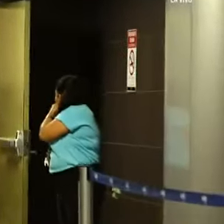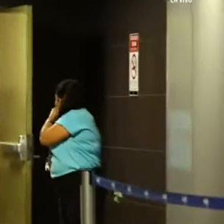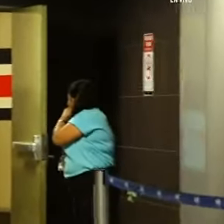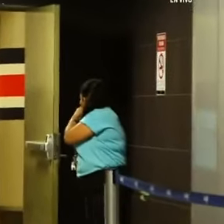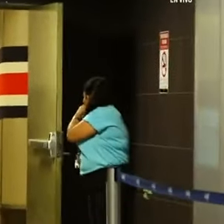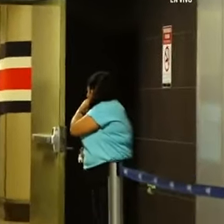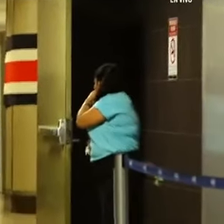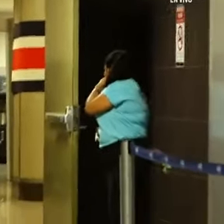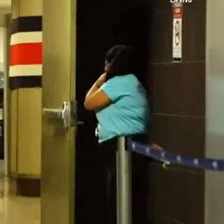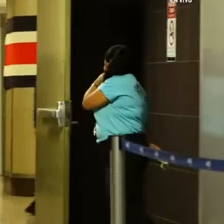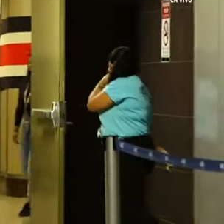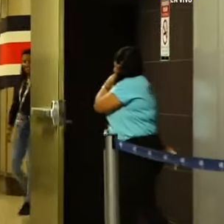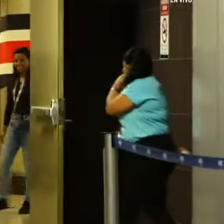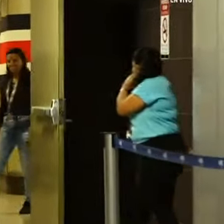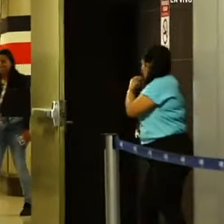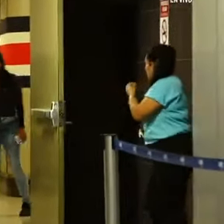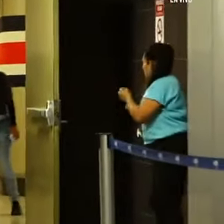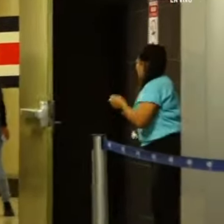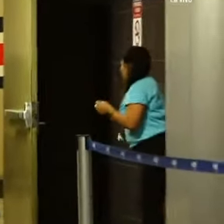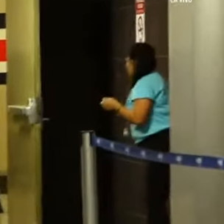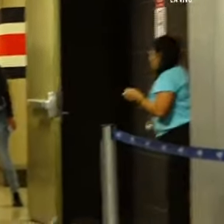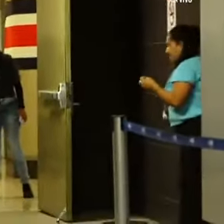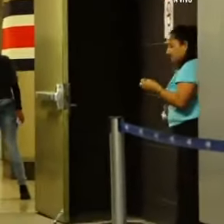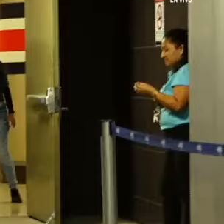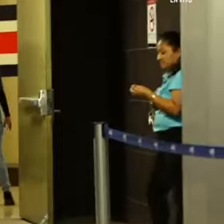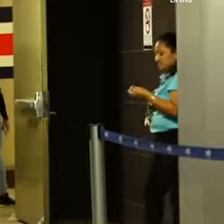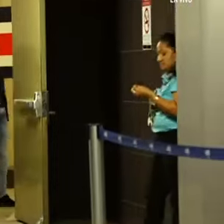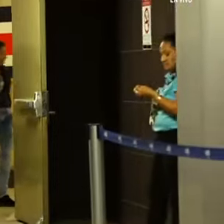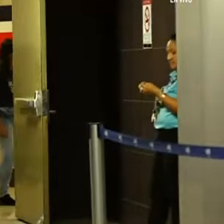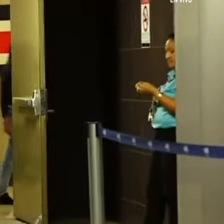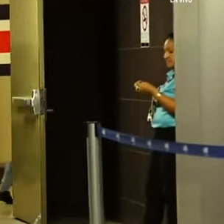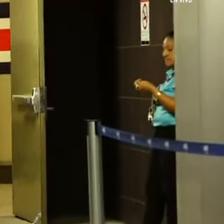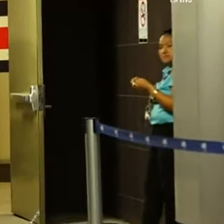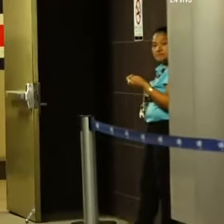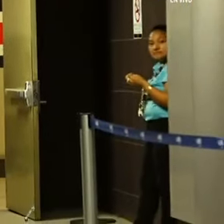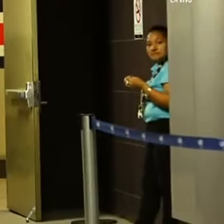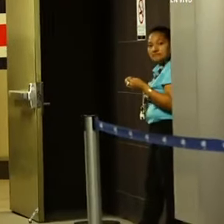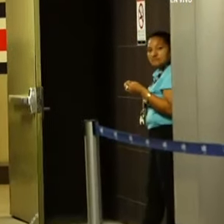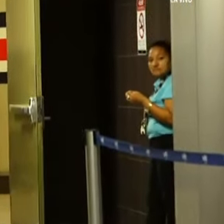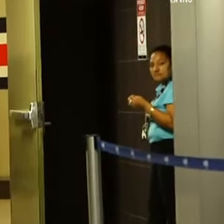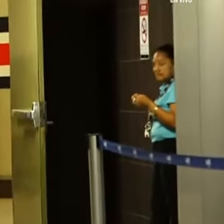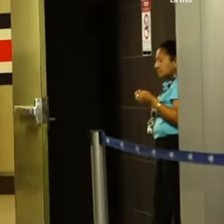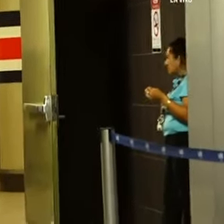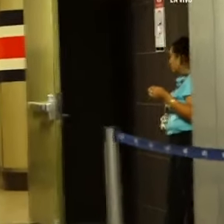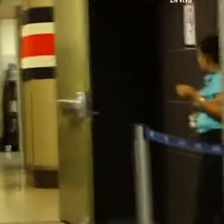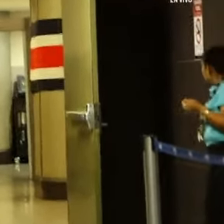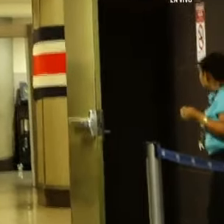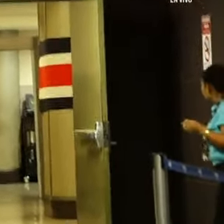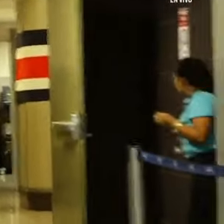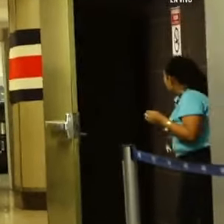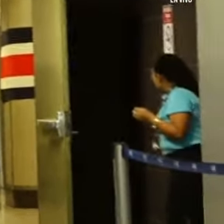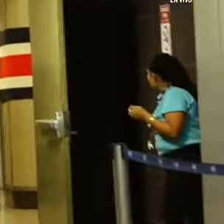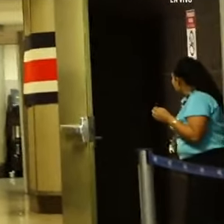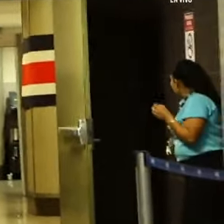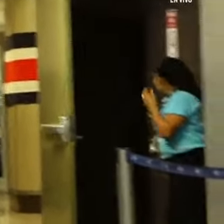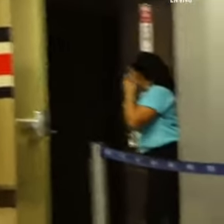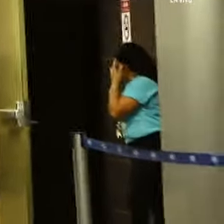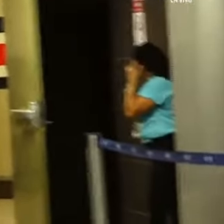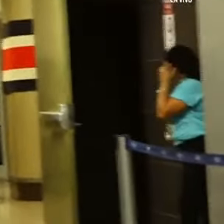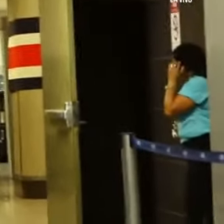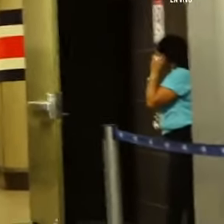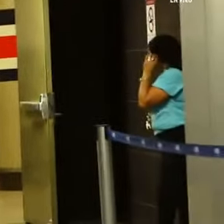la suma a la que ya tenía. Porque en Tokio 2020, que se realizó en época de pandemia, ya había cosechado